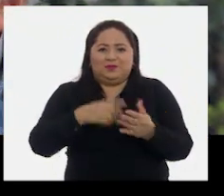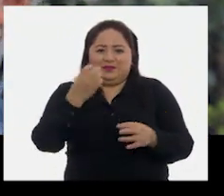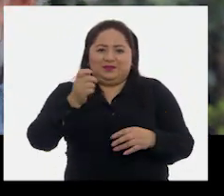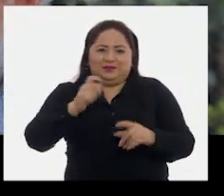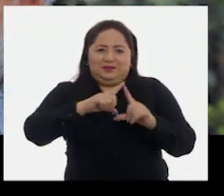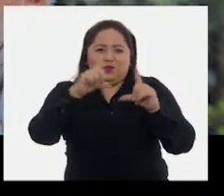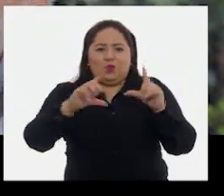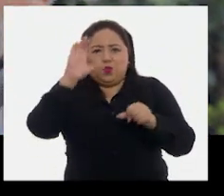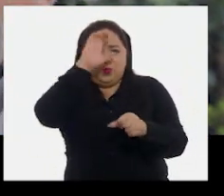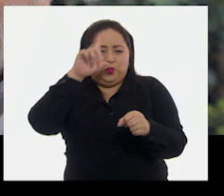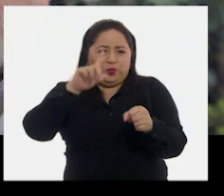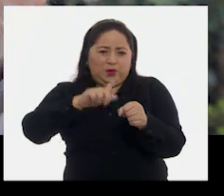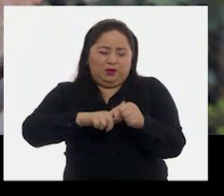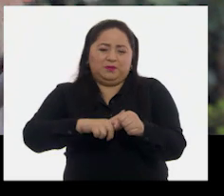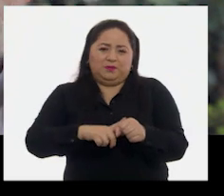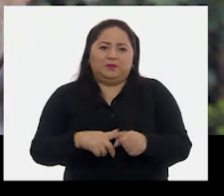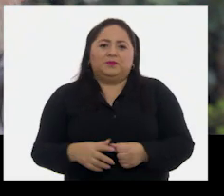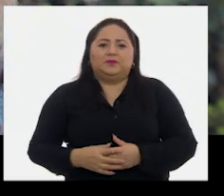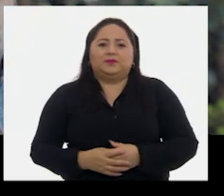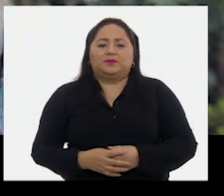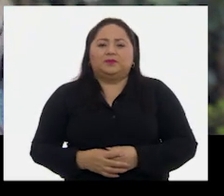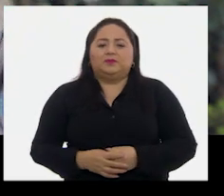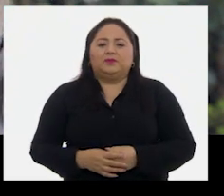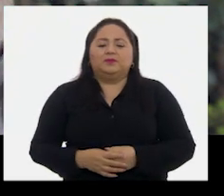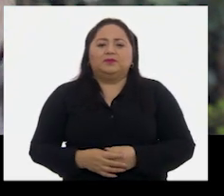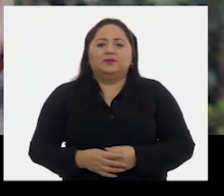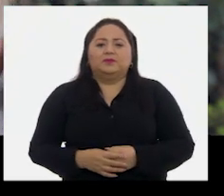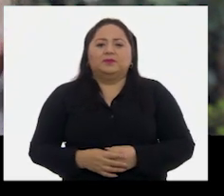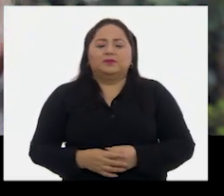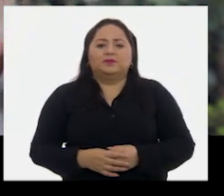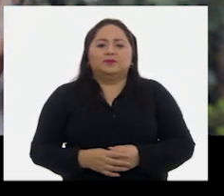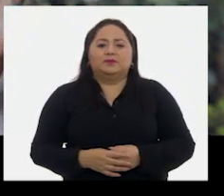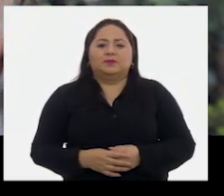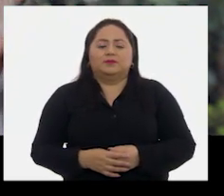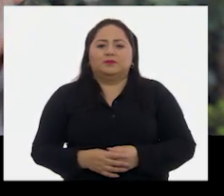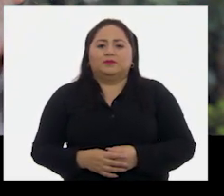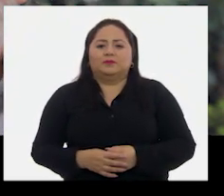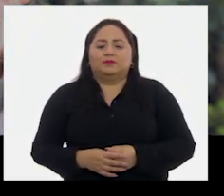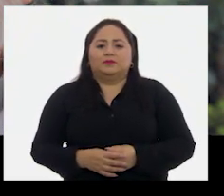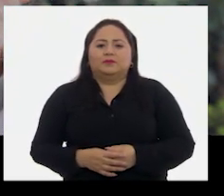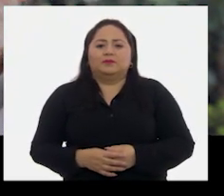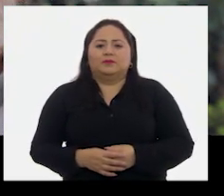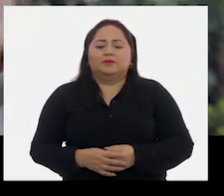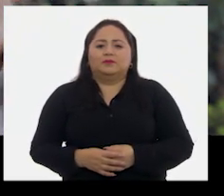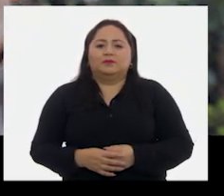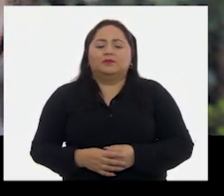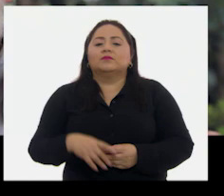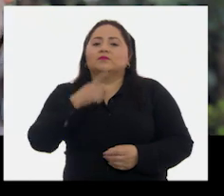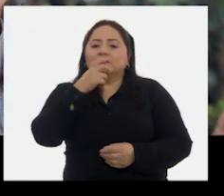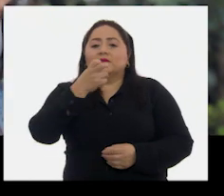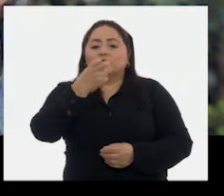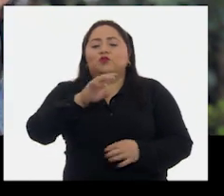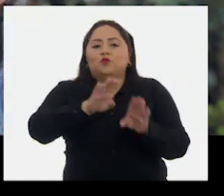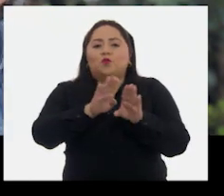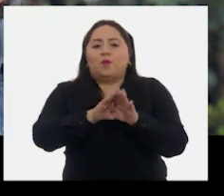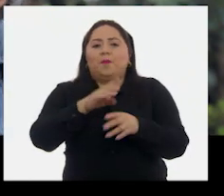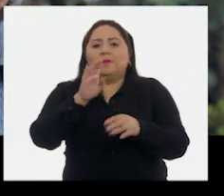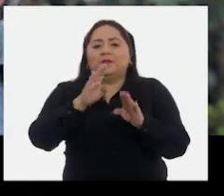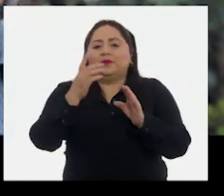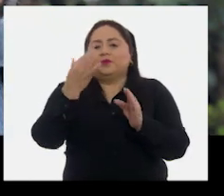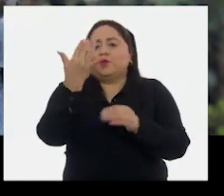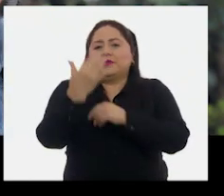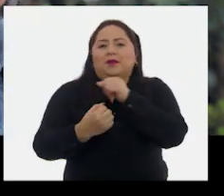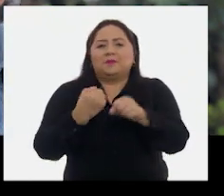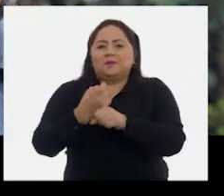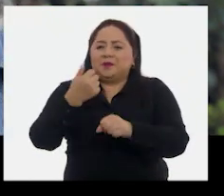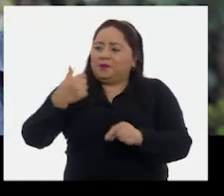nacionalismo cultural que va a permear prácticamente todos los primeros 50